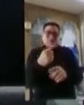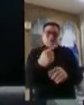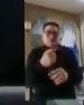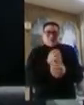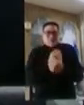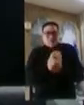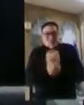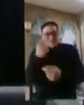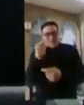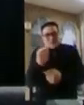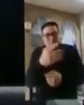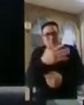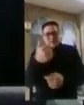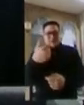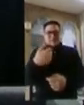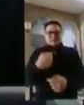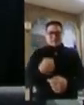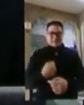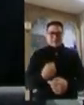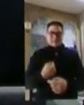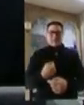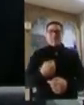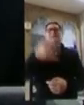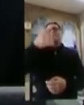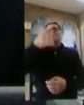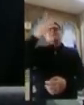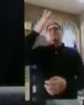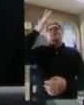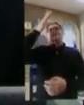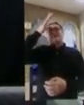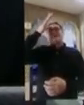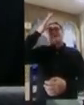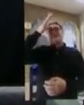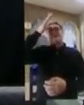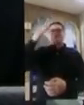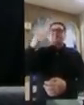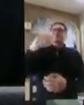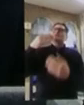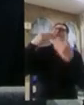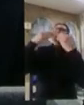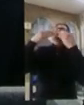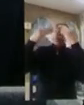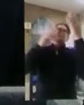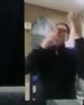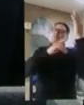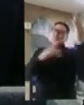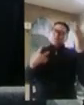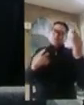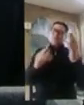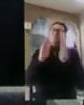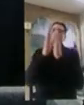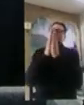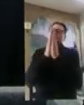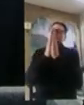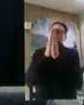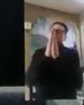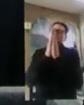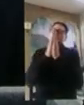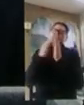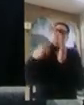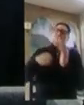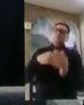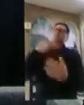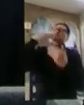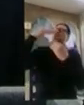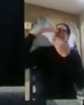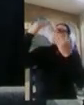momento. Padre y buen Dios, te damos gracias por haber enviado a tu Hijo a nuestra vida, por haber enviado a Jesús